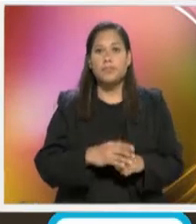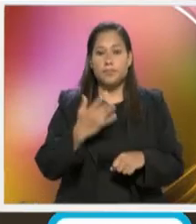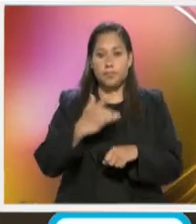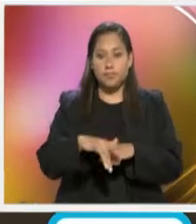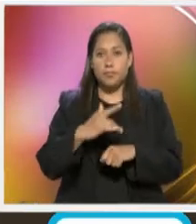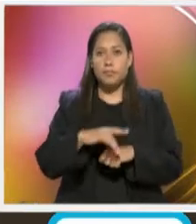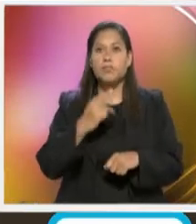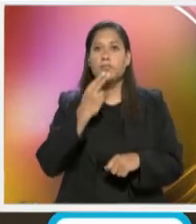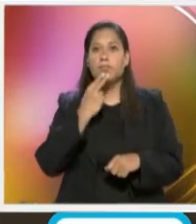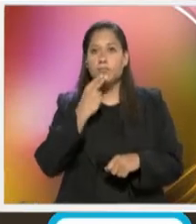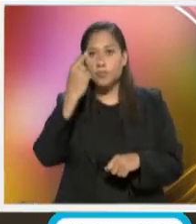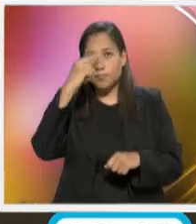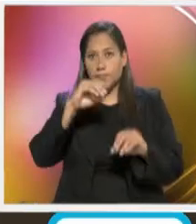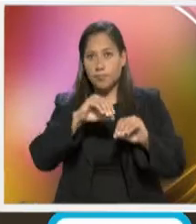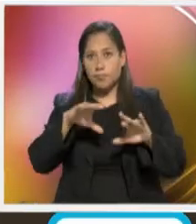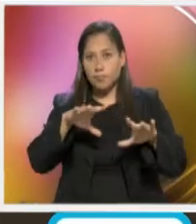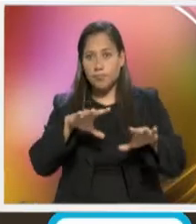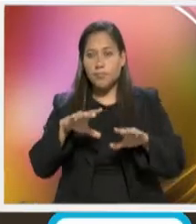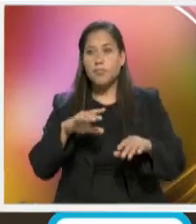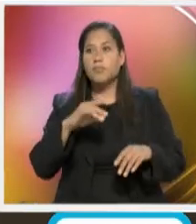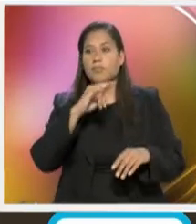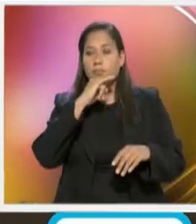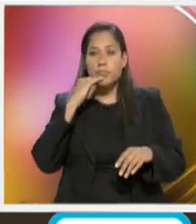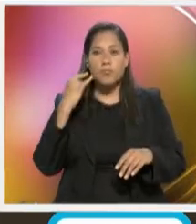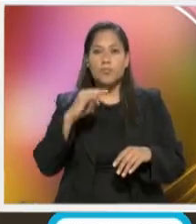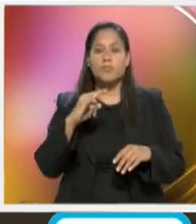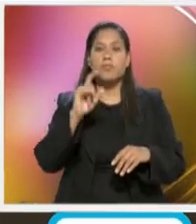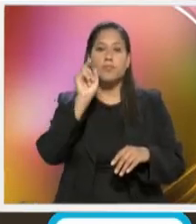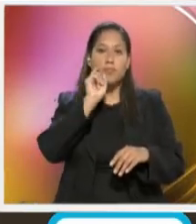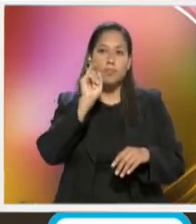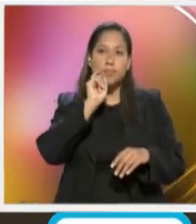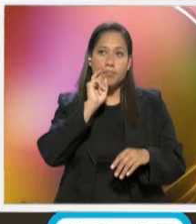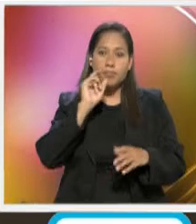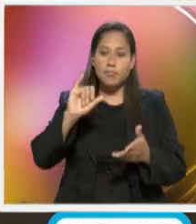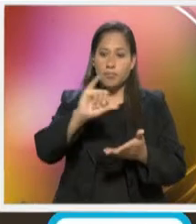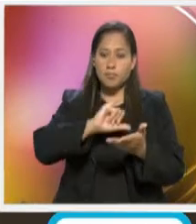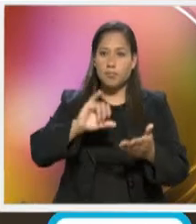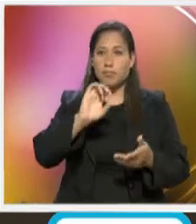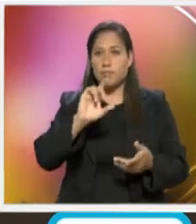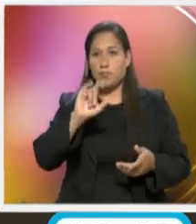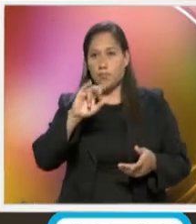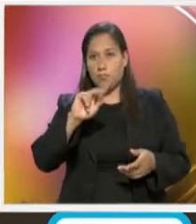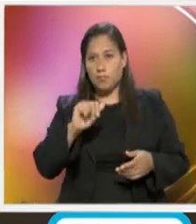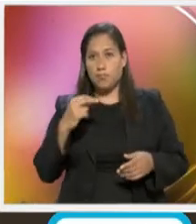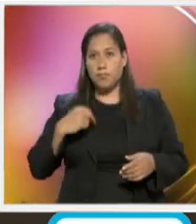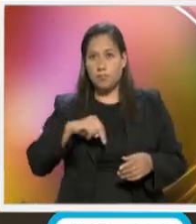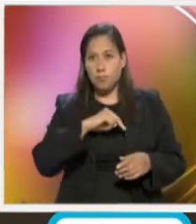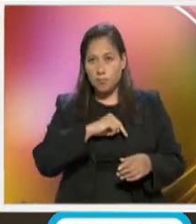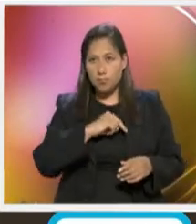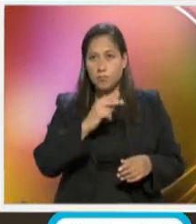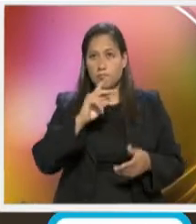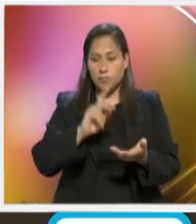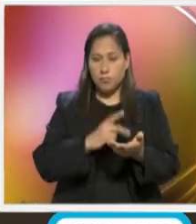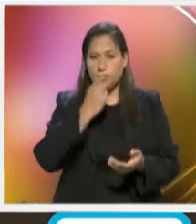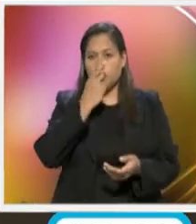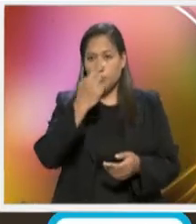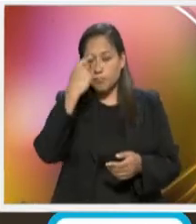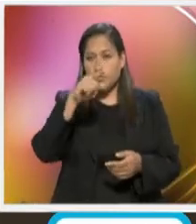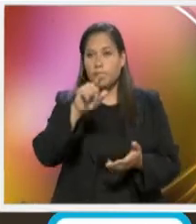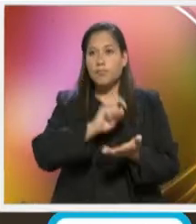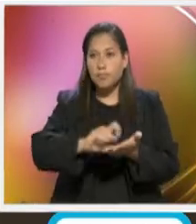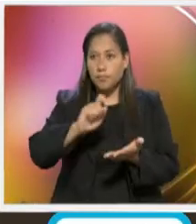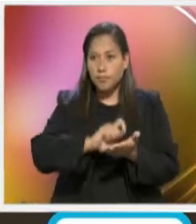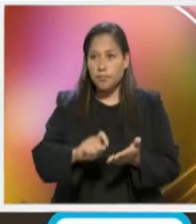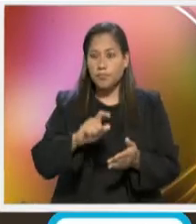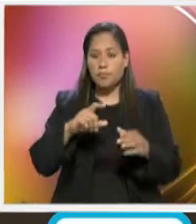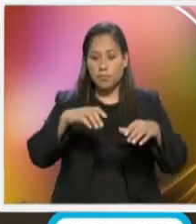sirva para fundir. Exacto, salsa de tomate. Y el delicioso aceite de oliva. Las vamos a repetir para que usted tenga tiempo de anotarla.